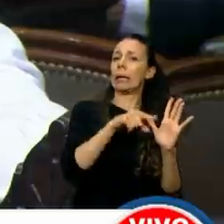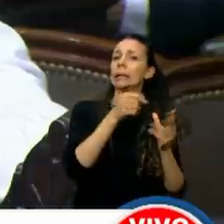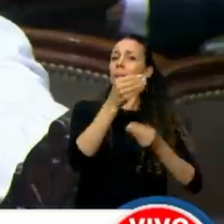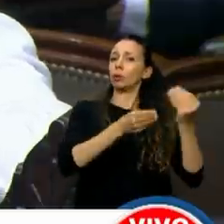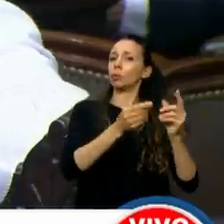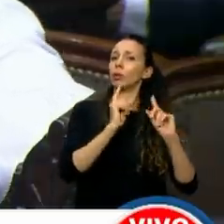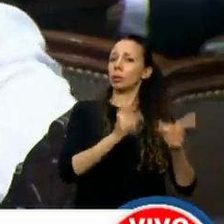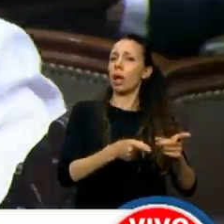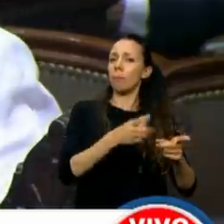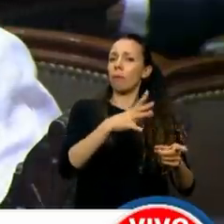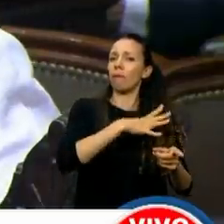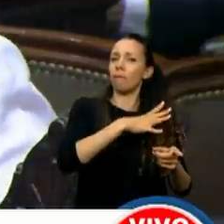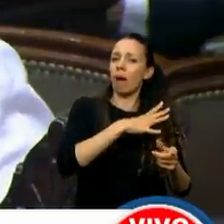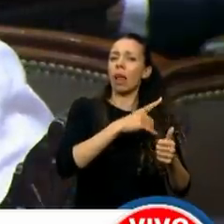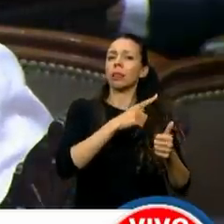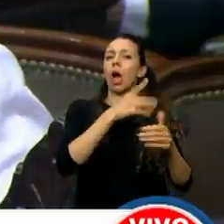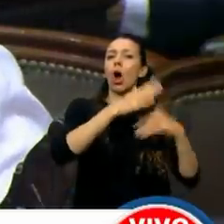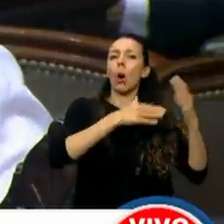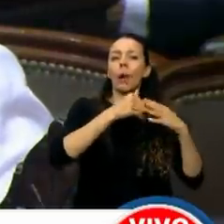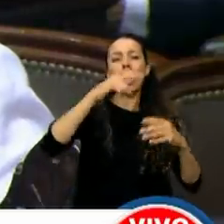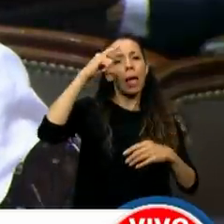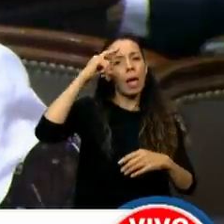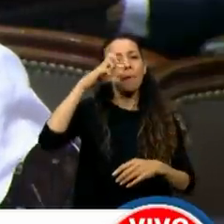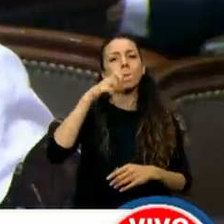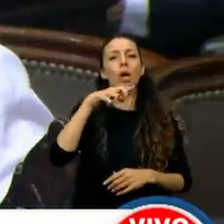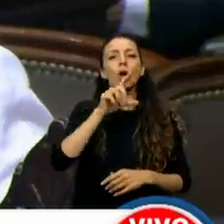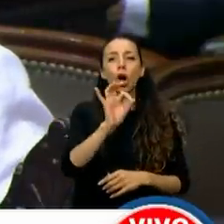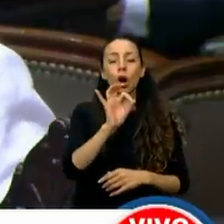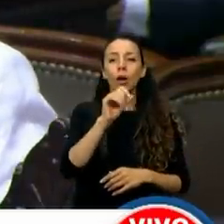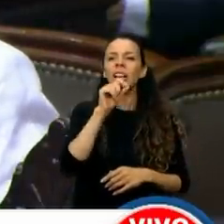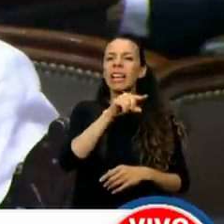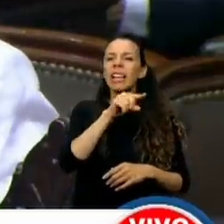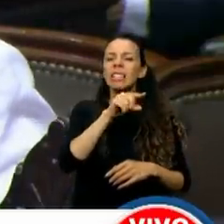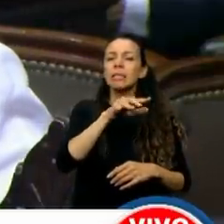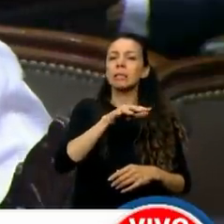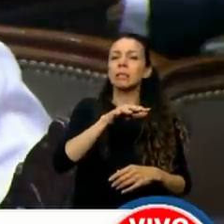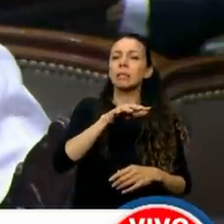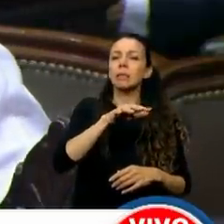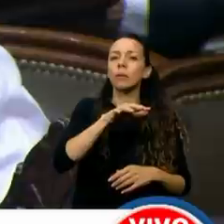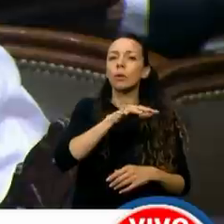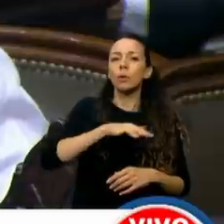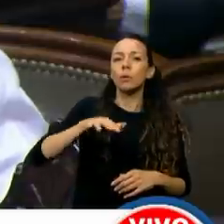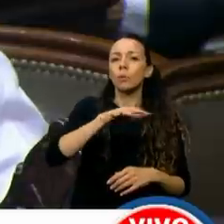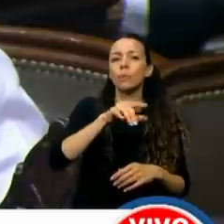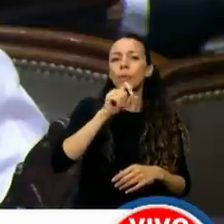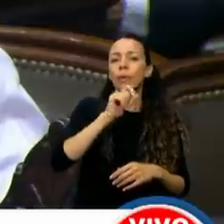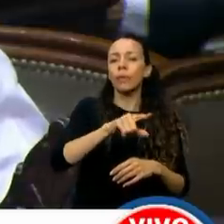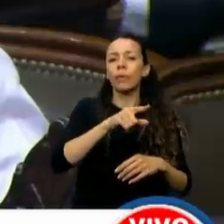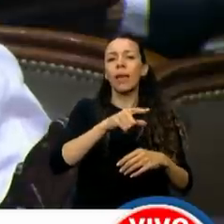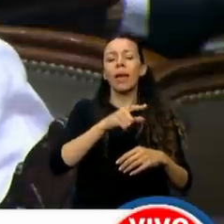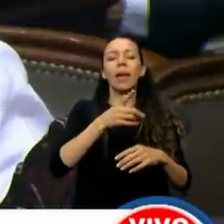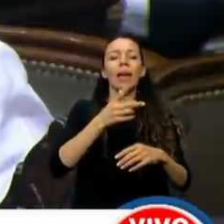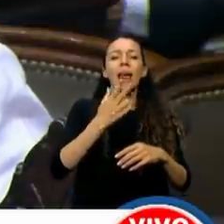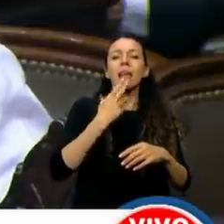tratando obras como el ético electo es el nodo de línea de acceso de perdón el nodo de acceso de línea de alta tensión